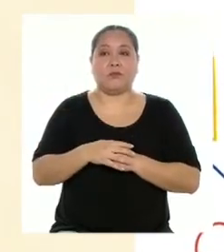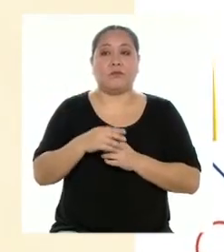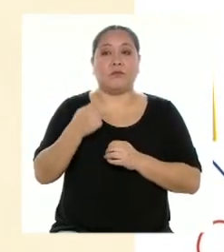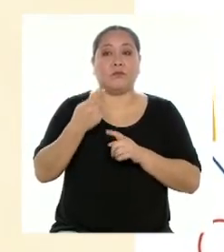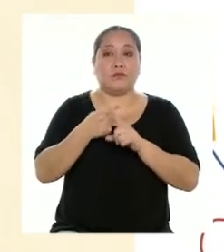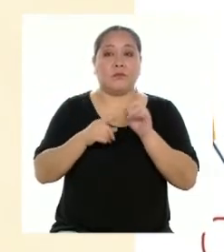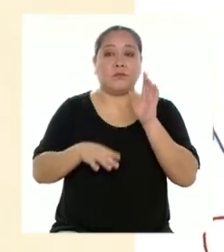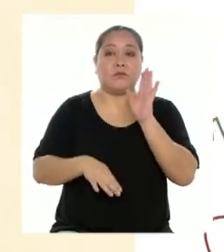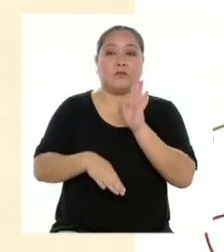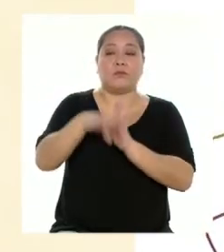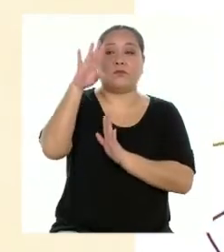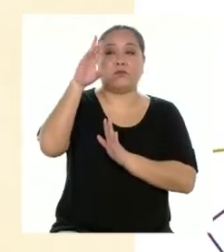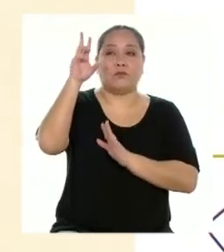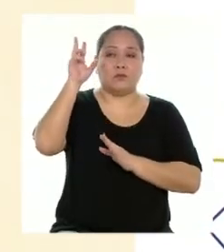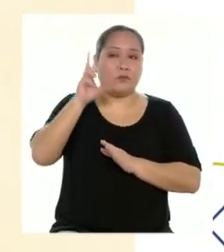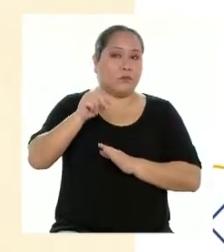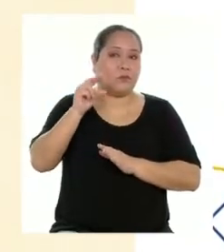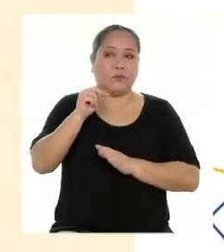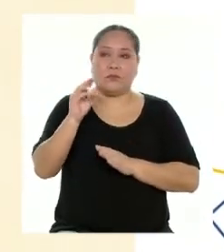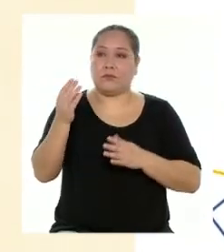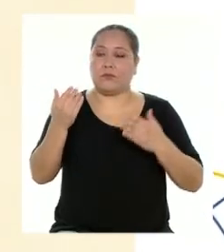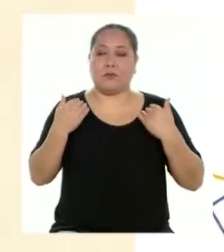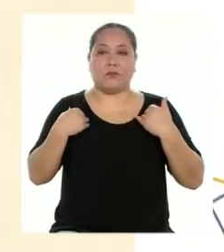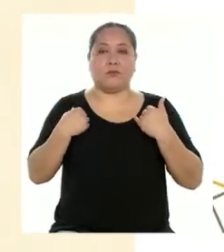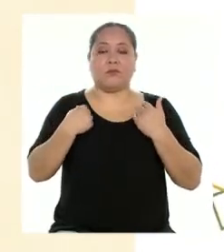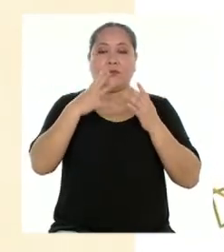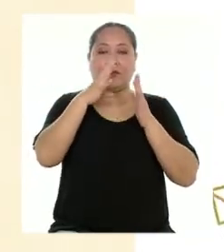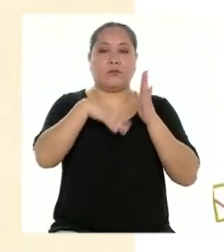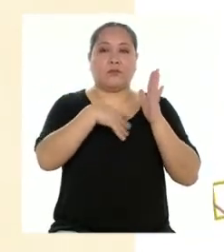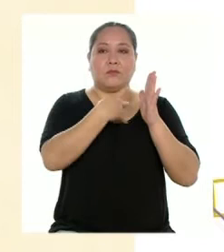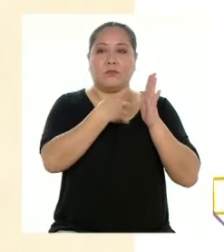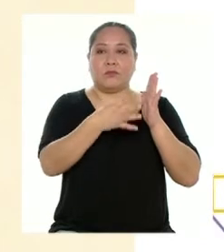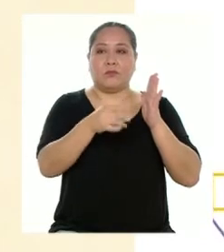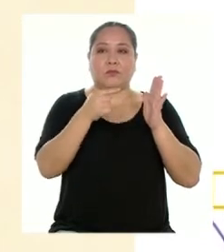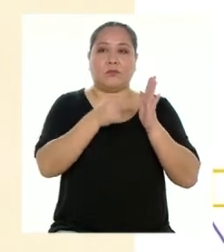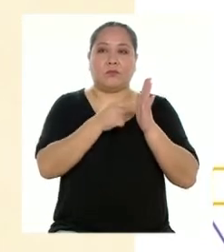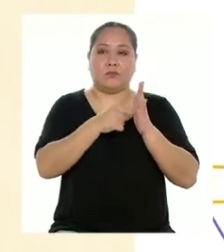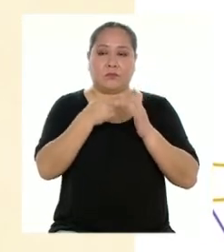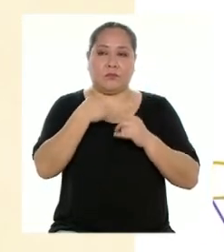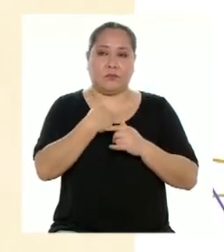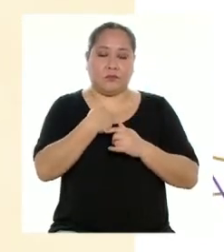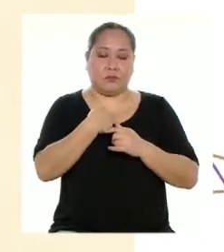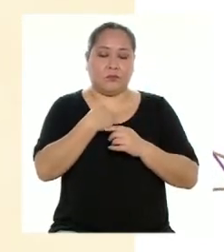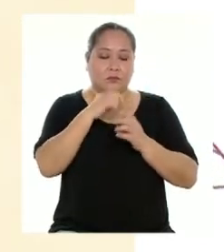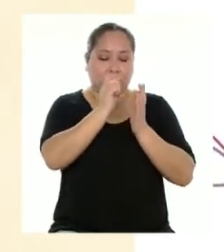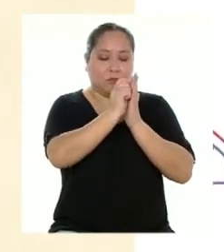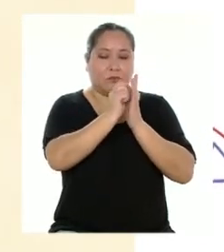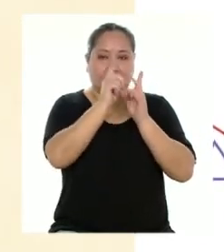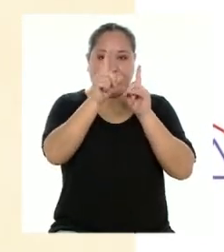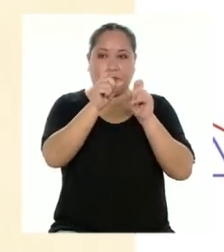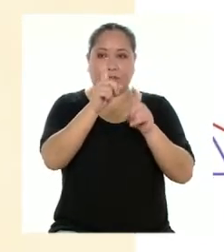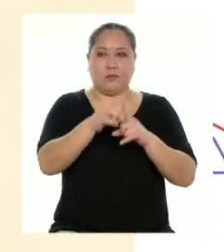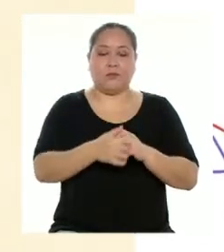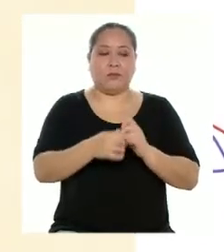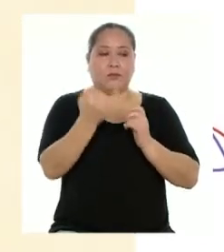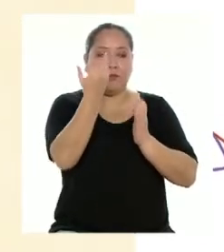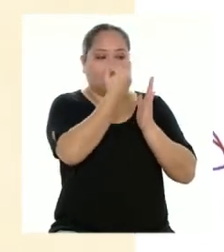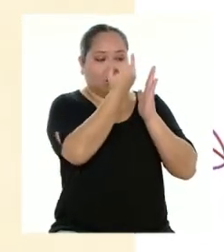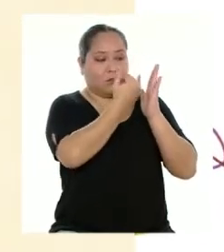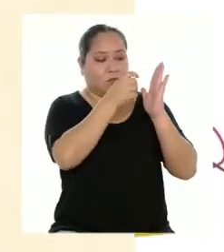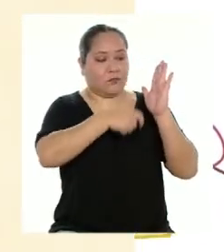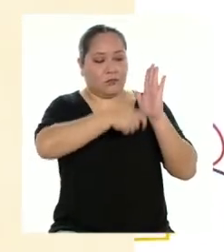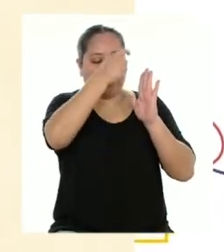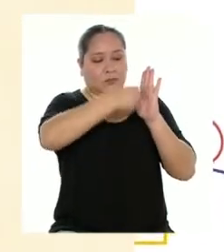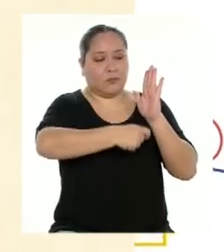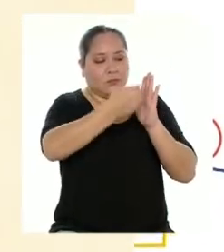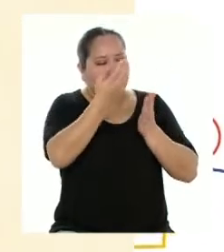personas que han respondido que no tienen un horario establecido en la encuesta que yo apliqué. Los gráficos permiten